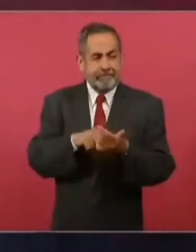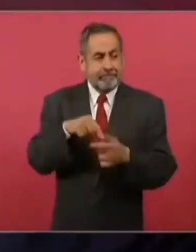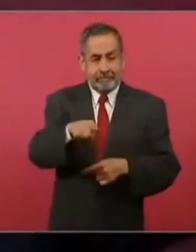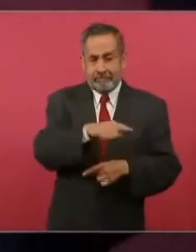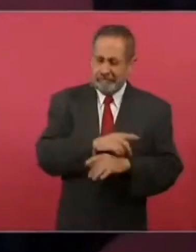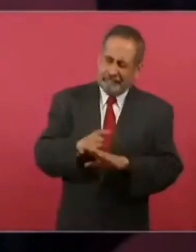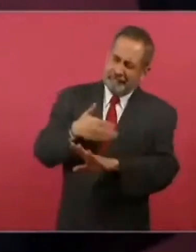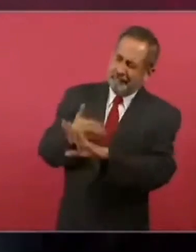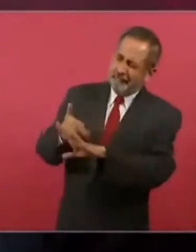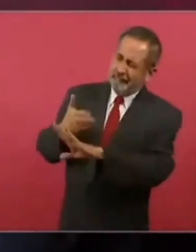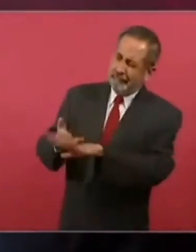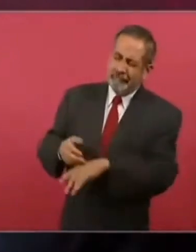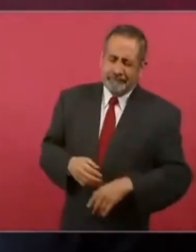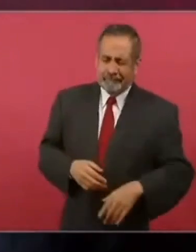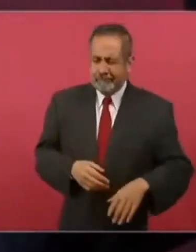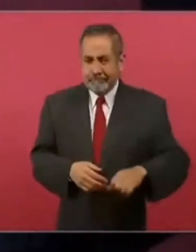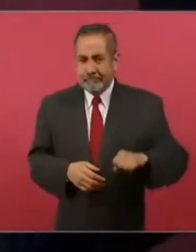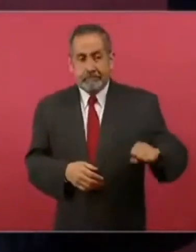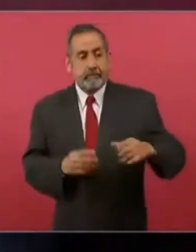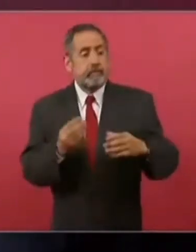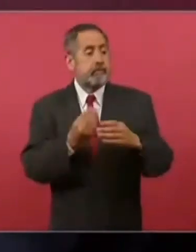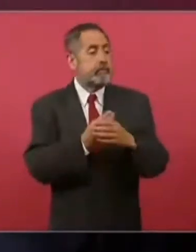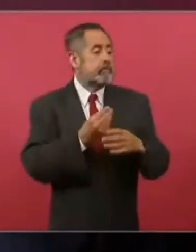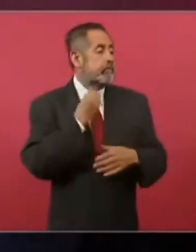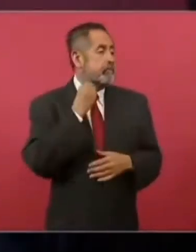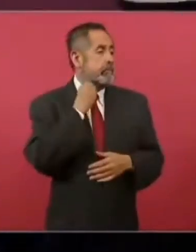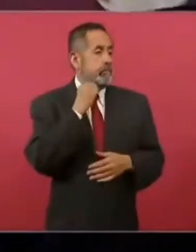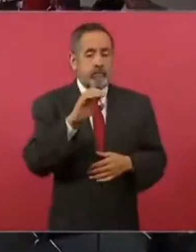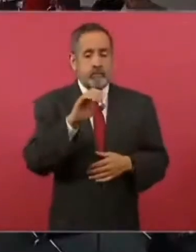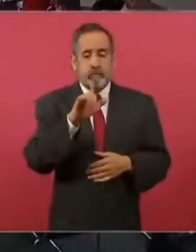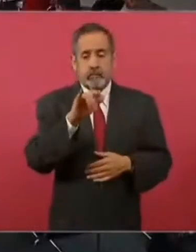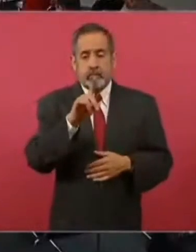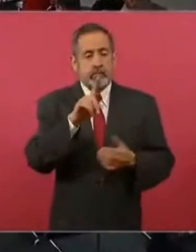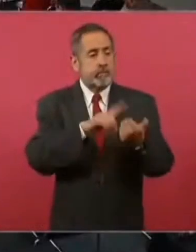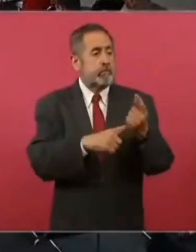están los abogados de Claudio X González,